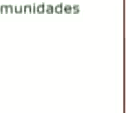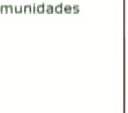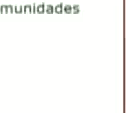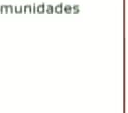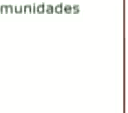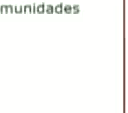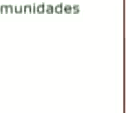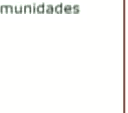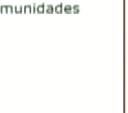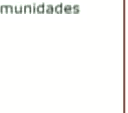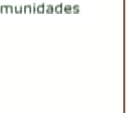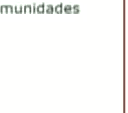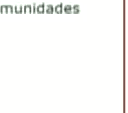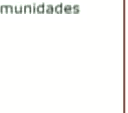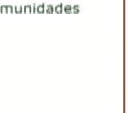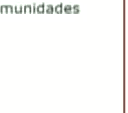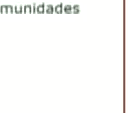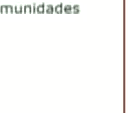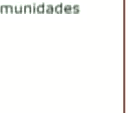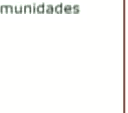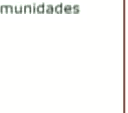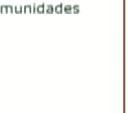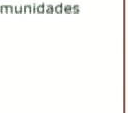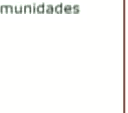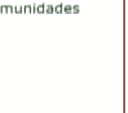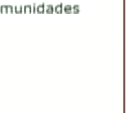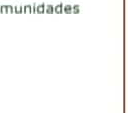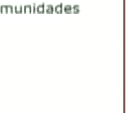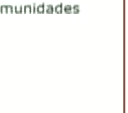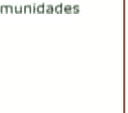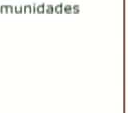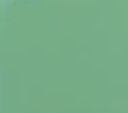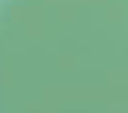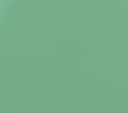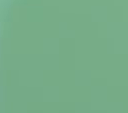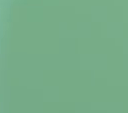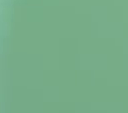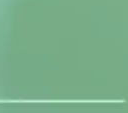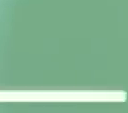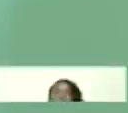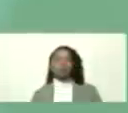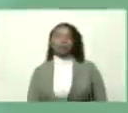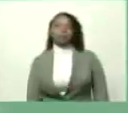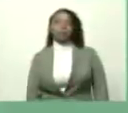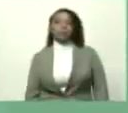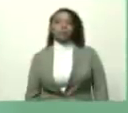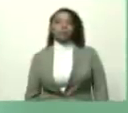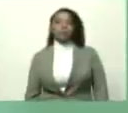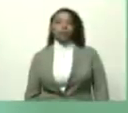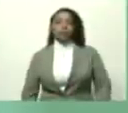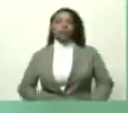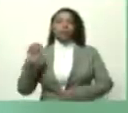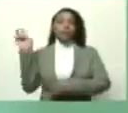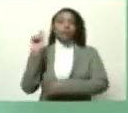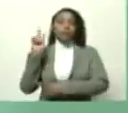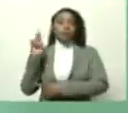la banda de El Maloney, que se había refugiado en el estado Sucre de